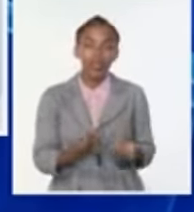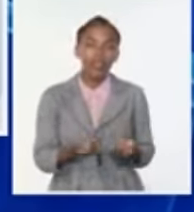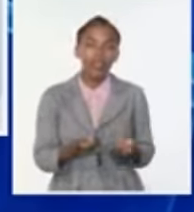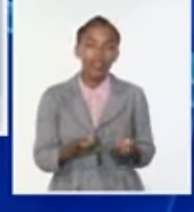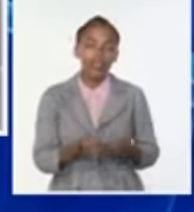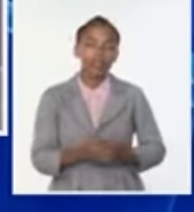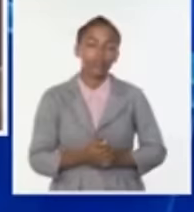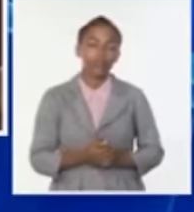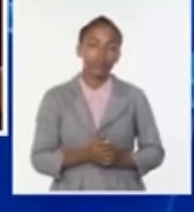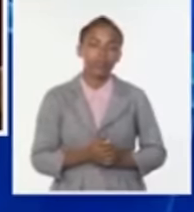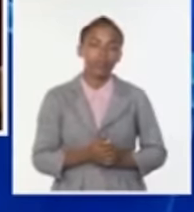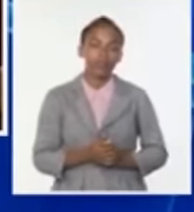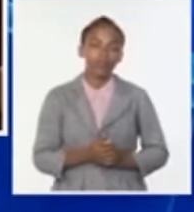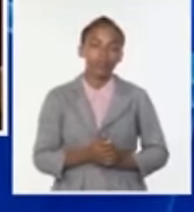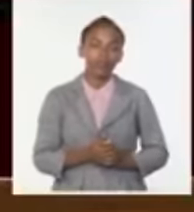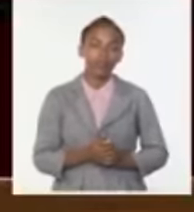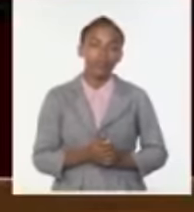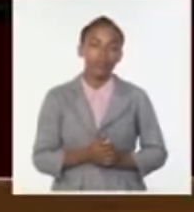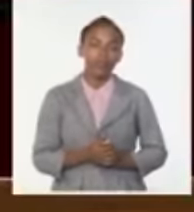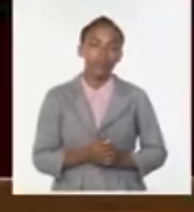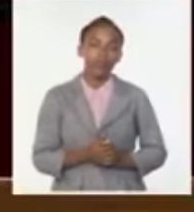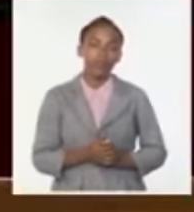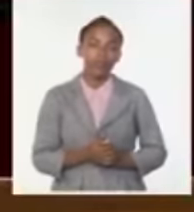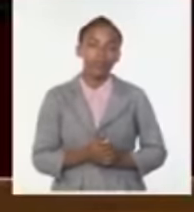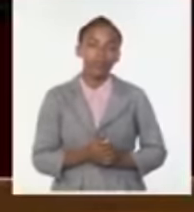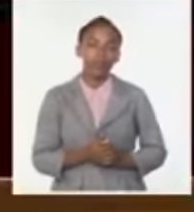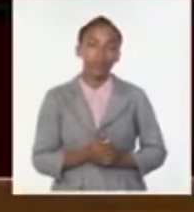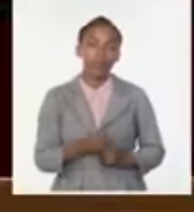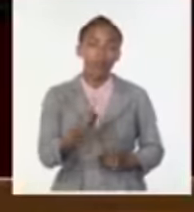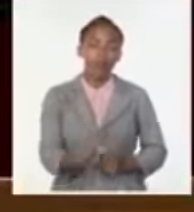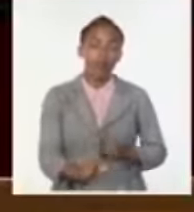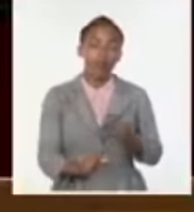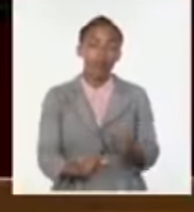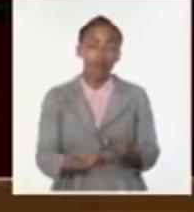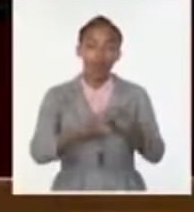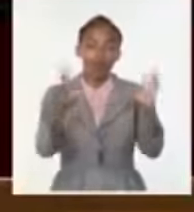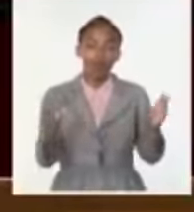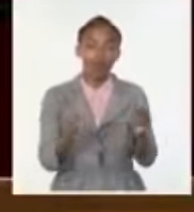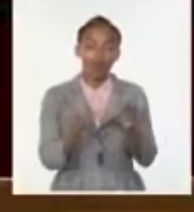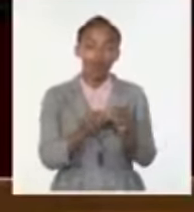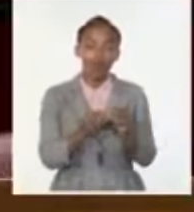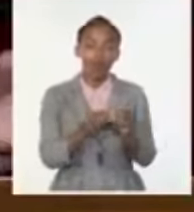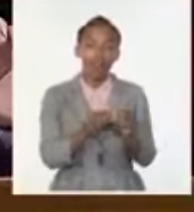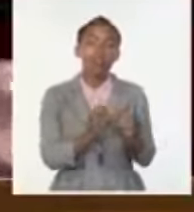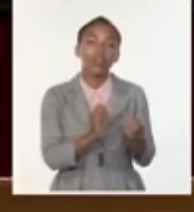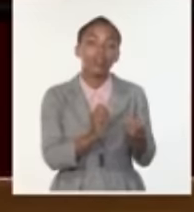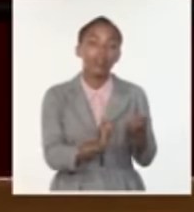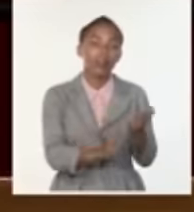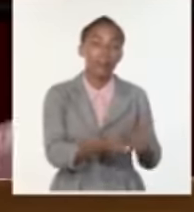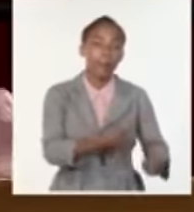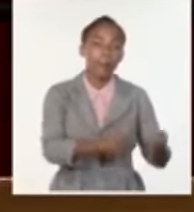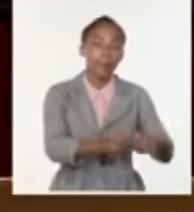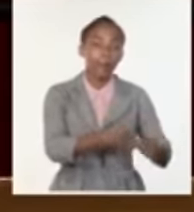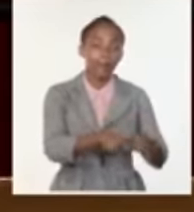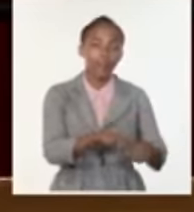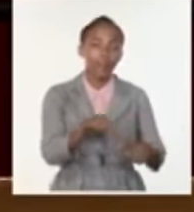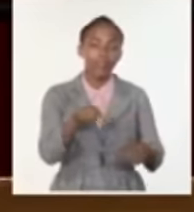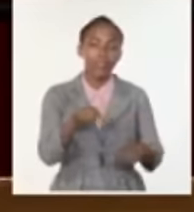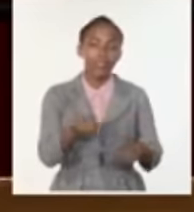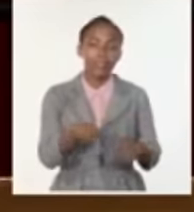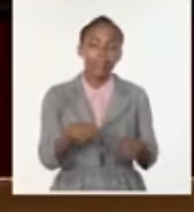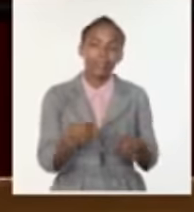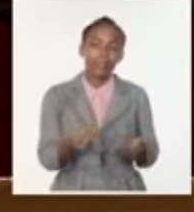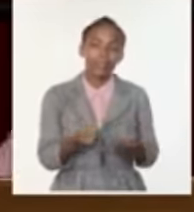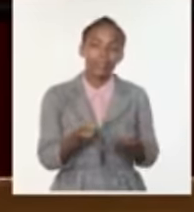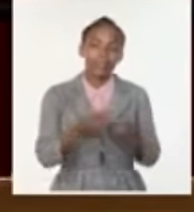normas, para que vaya recuperando gradualmente esa inversión. Son problemas realmente contables, de una mala